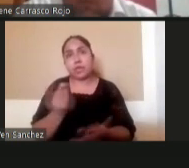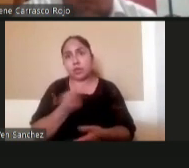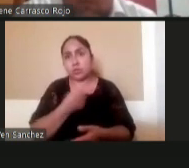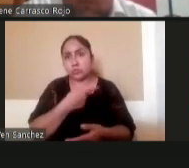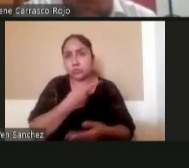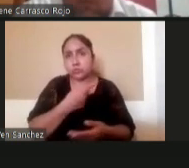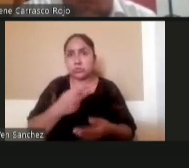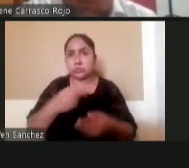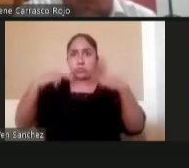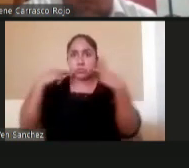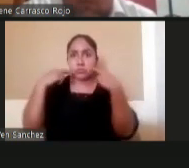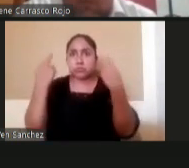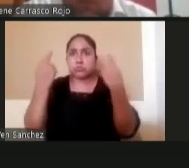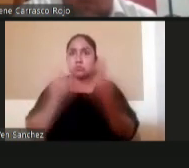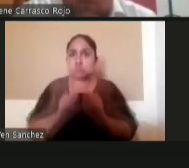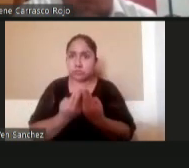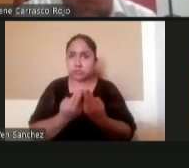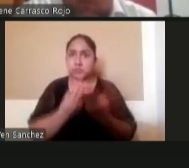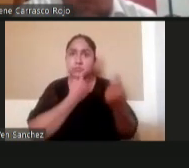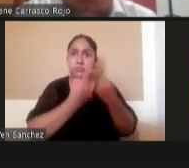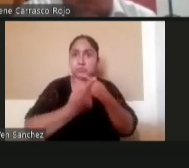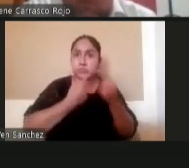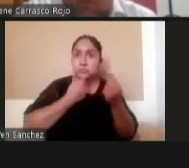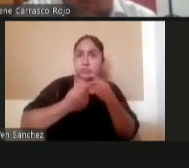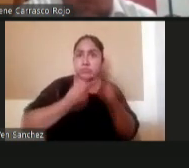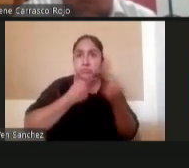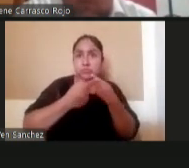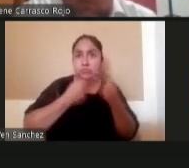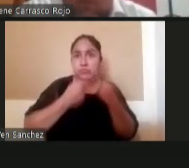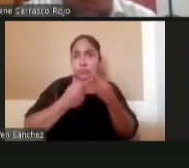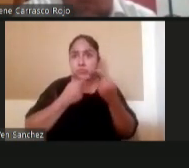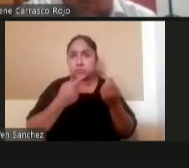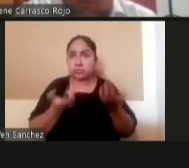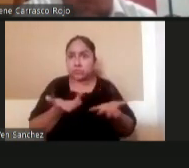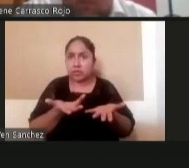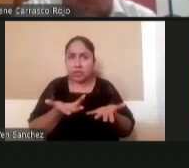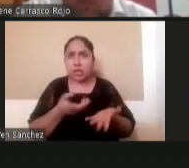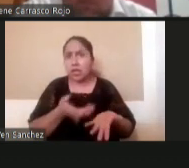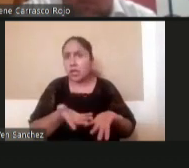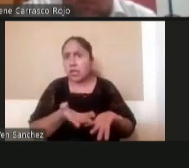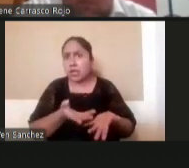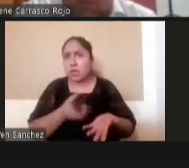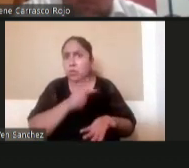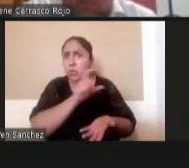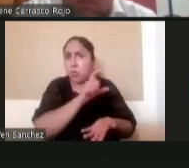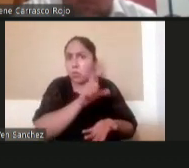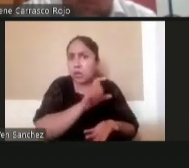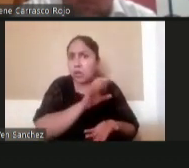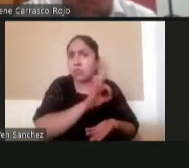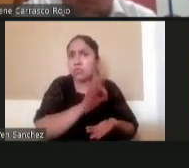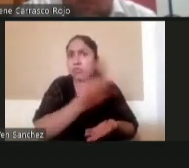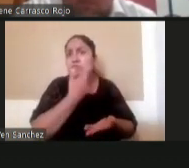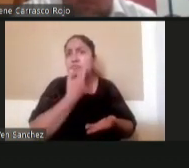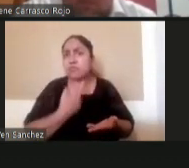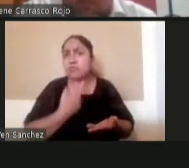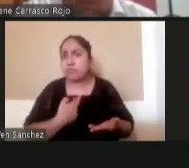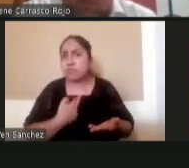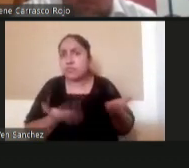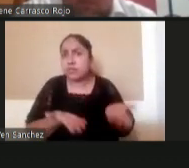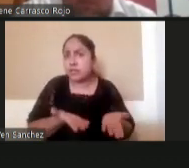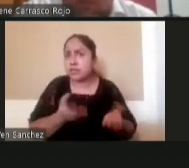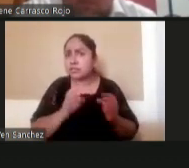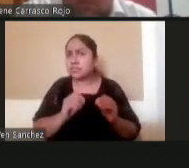hacerles el exhorto, pues, ¿cuándo nos van a contestar y qué nos van a contestar? Vamos a tener otra reunión. Yo sugeriría